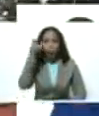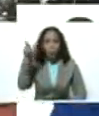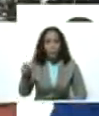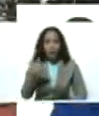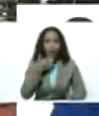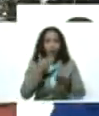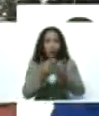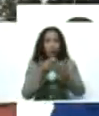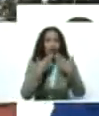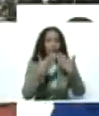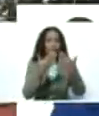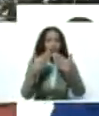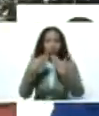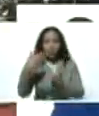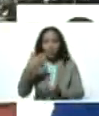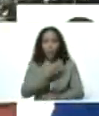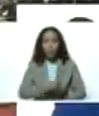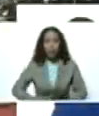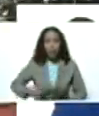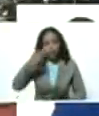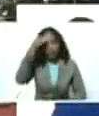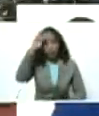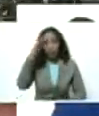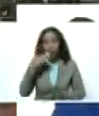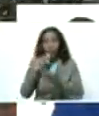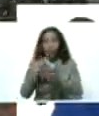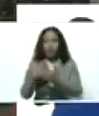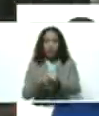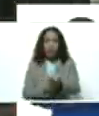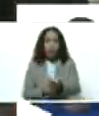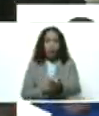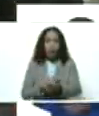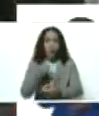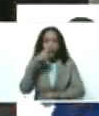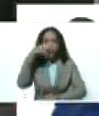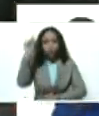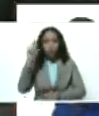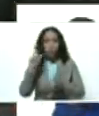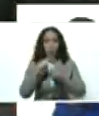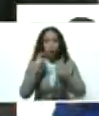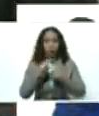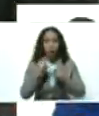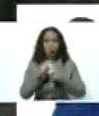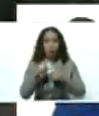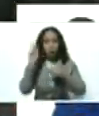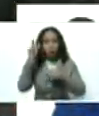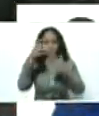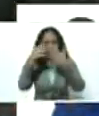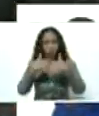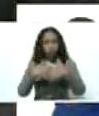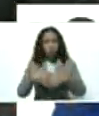Gracias. Muchas gracias, hermano Maduro, por tus palabras y por tus reflexiones sobre la